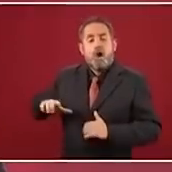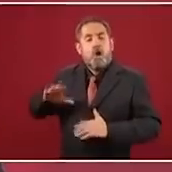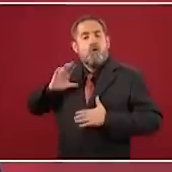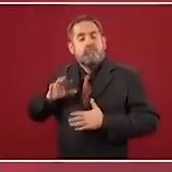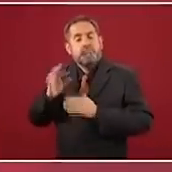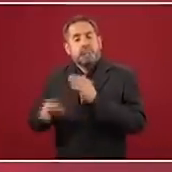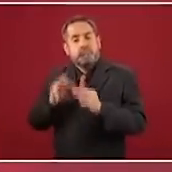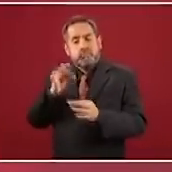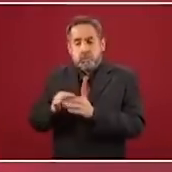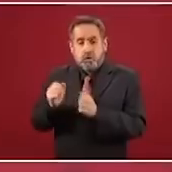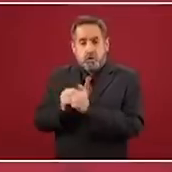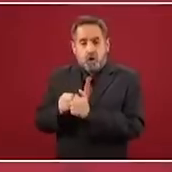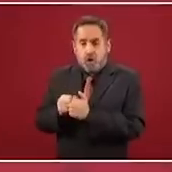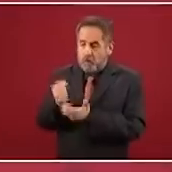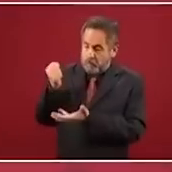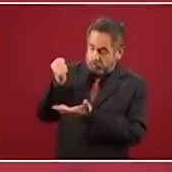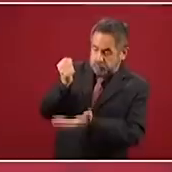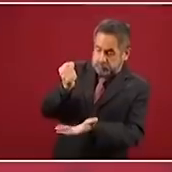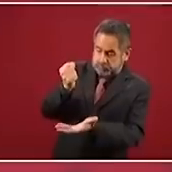que se tenga presupuesto.